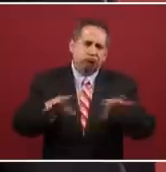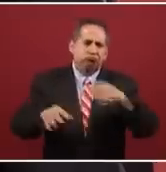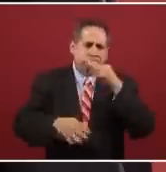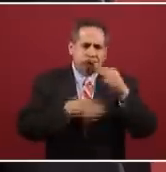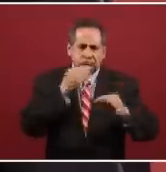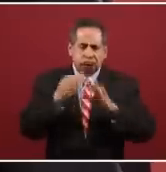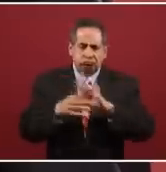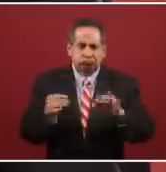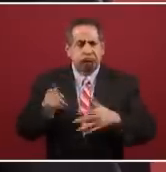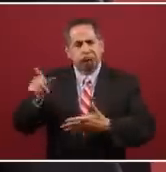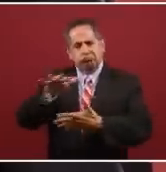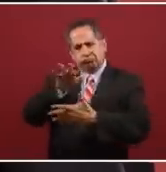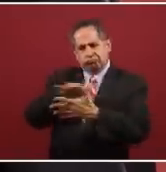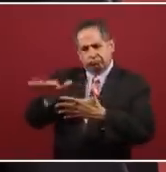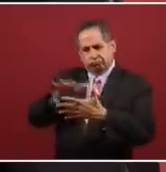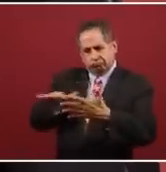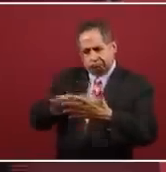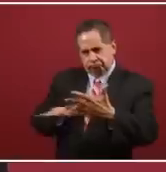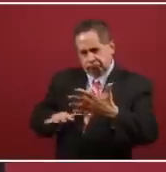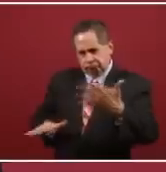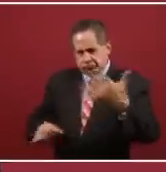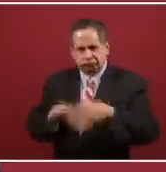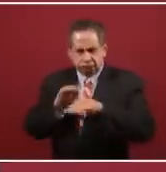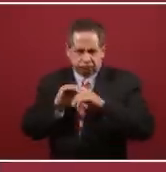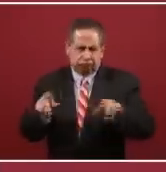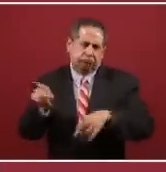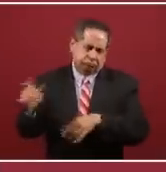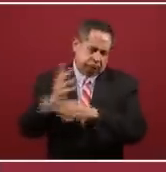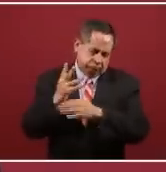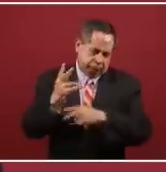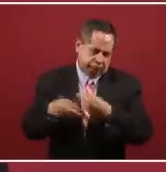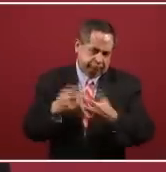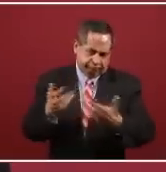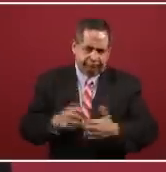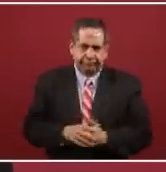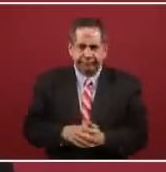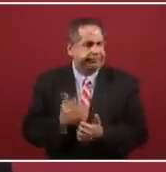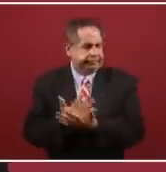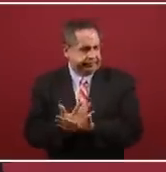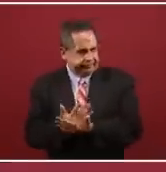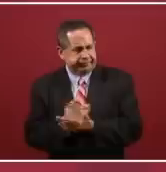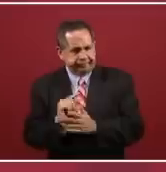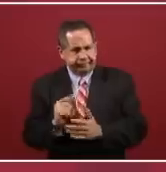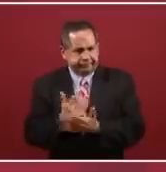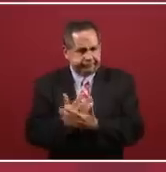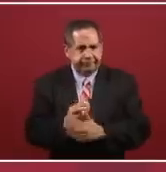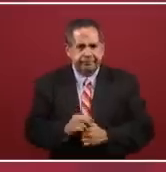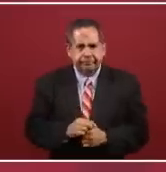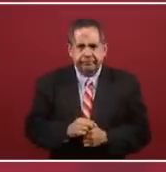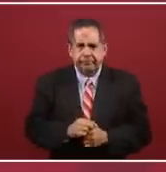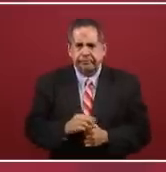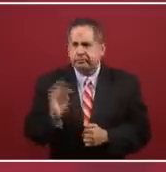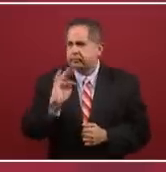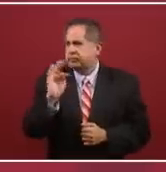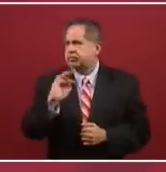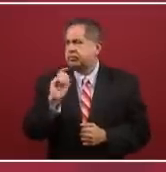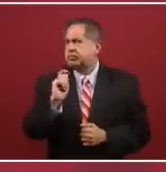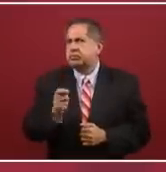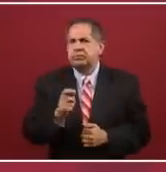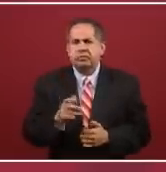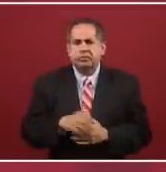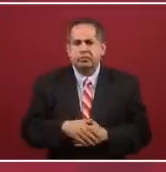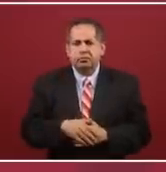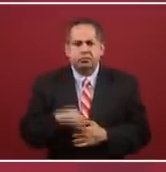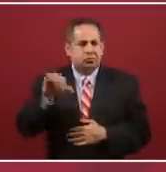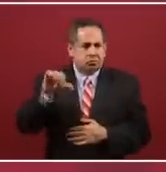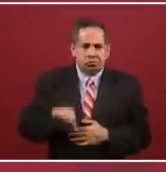el texto de estas cartas. Entonces vamos a esperar, a lo mejor lo hace el